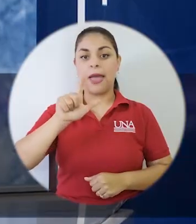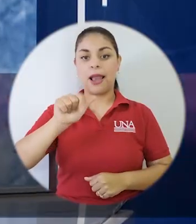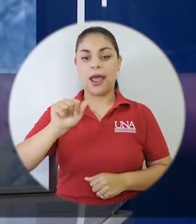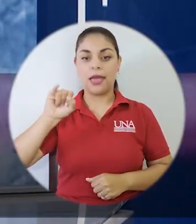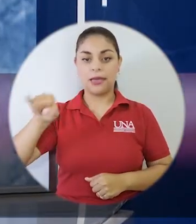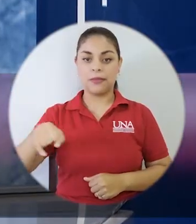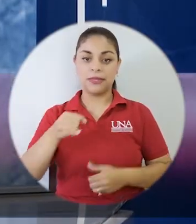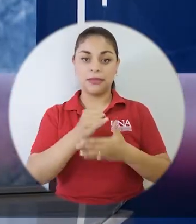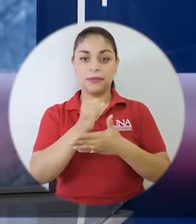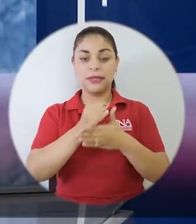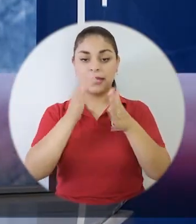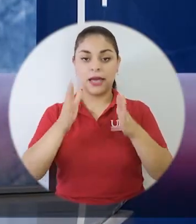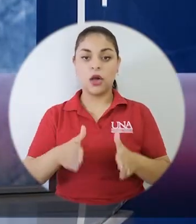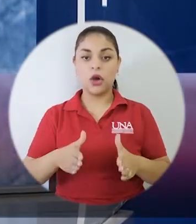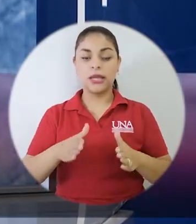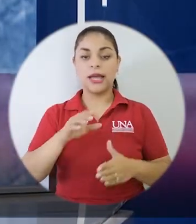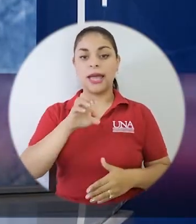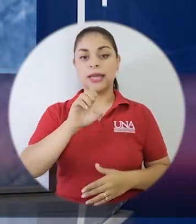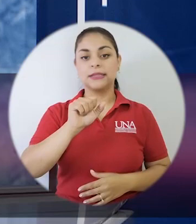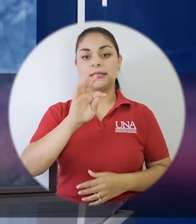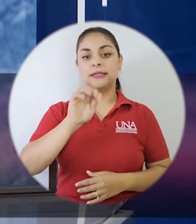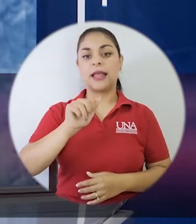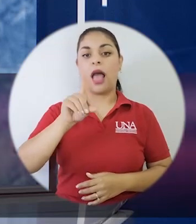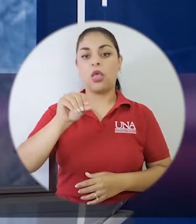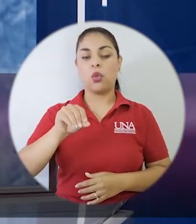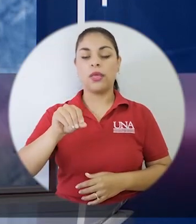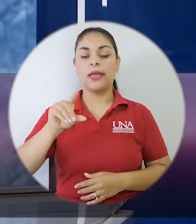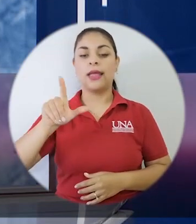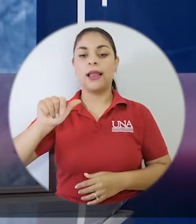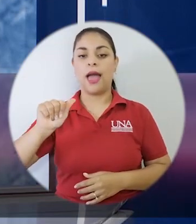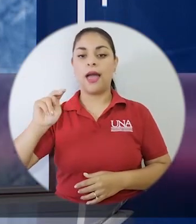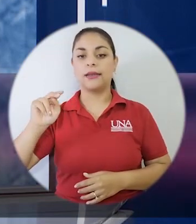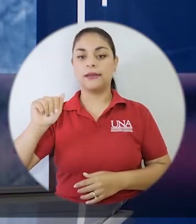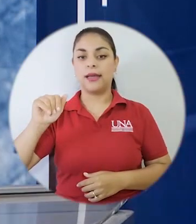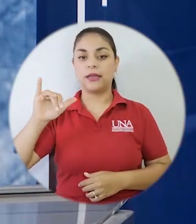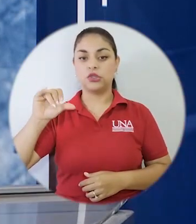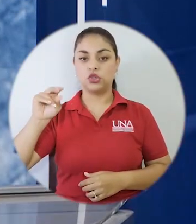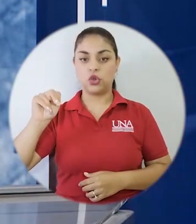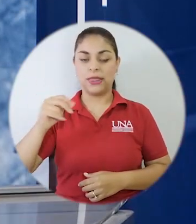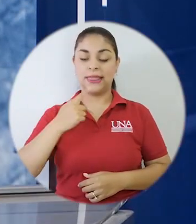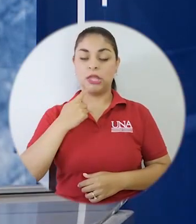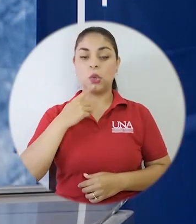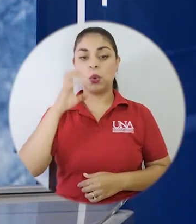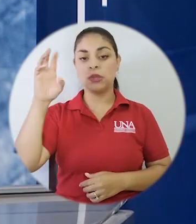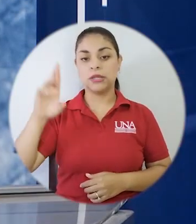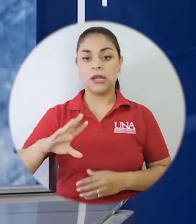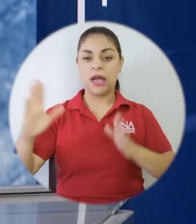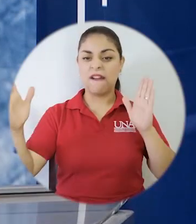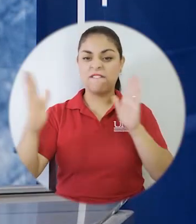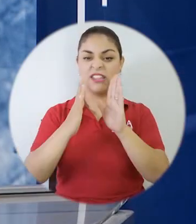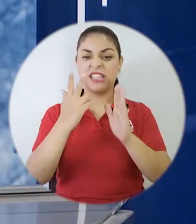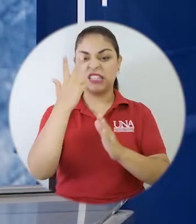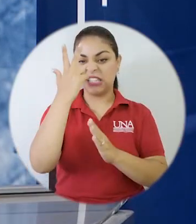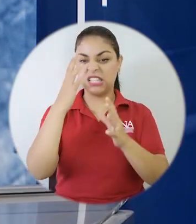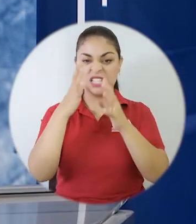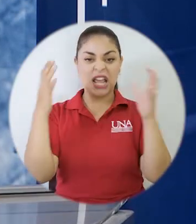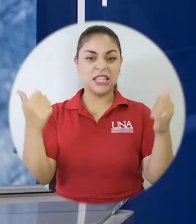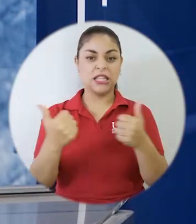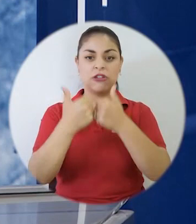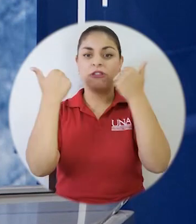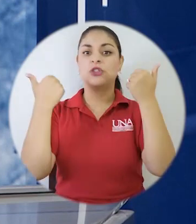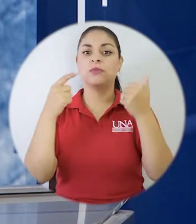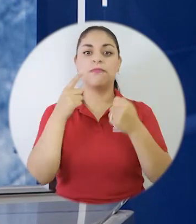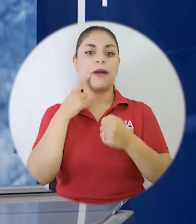quien es investigadora del Estado de la Nación, quien indicó a Una Mirada que el país enfrenta 3 grandes retos que para ella